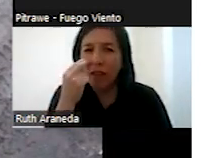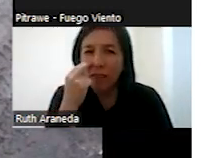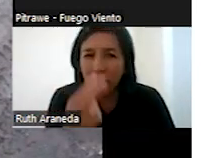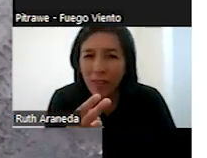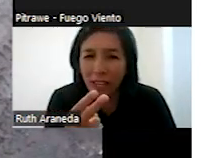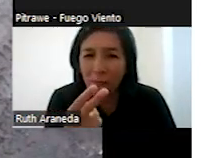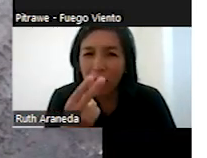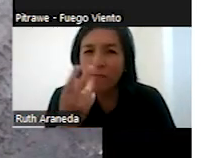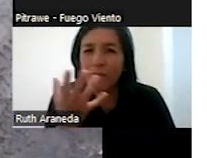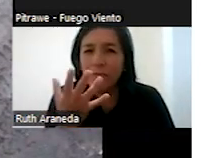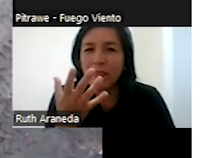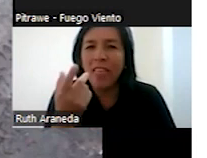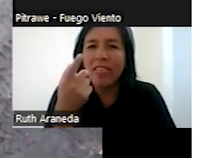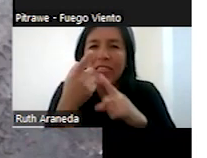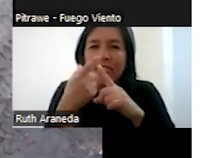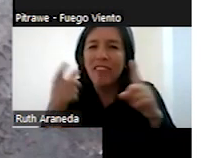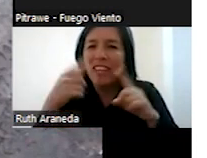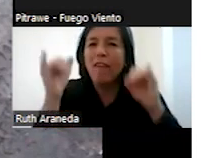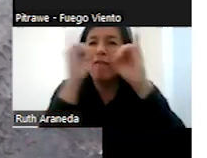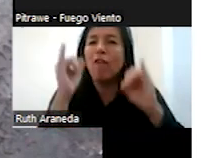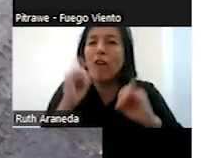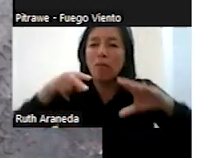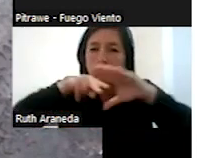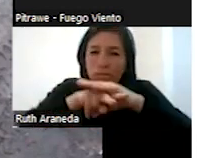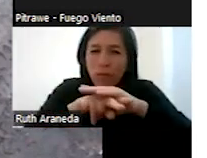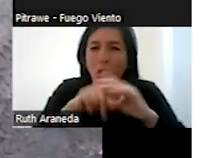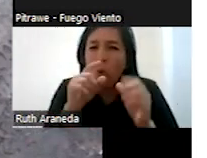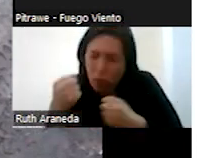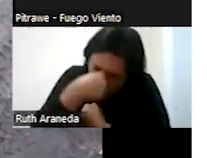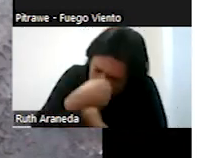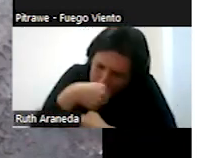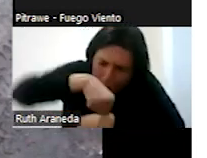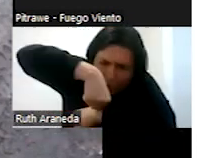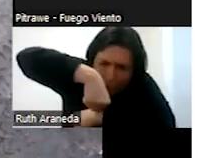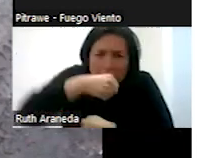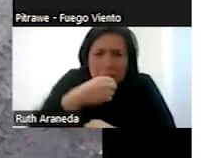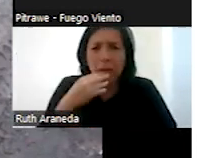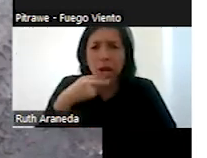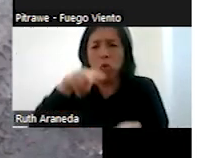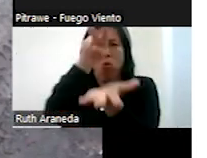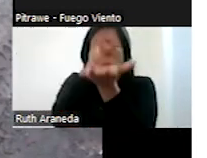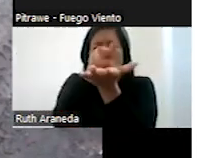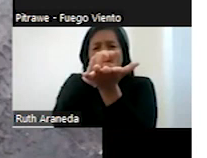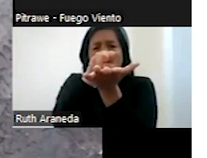enorme de patrones mortuorios. O sea, cuerpos flectados, hiperflectados, pero también extendidos, o ventrales, o sea, boca abajo,